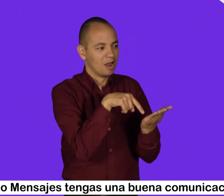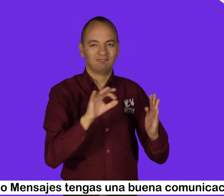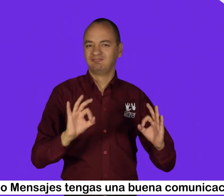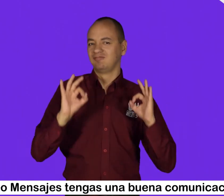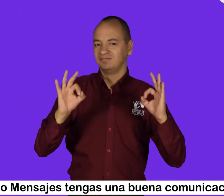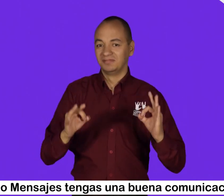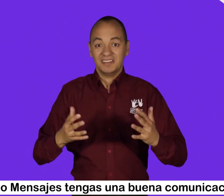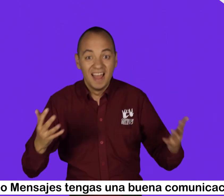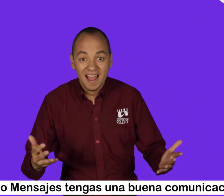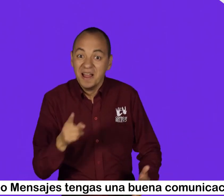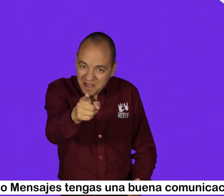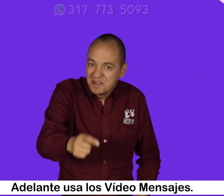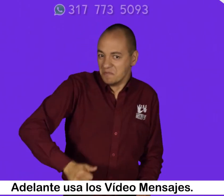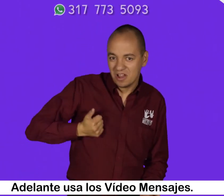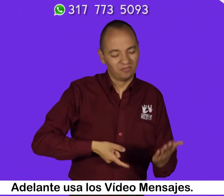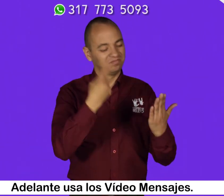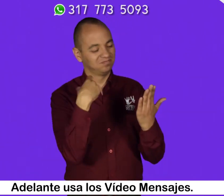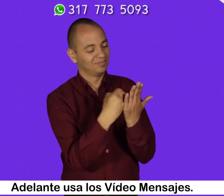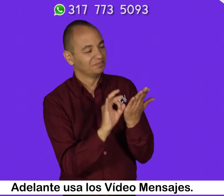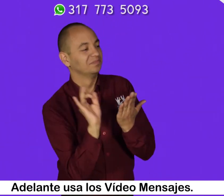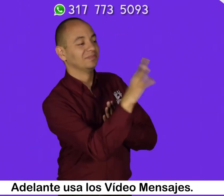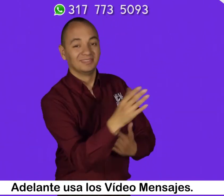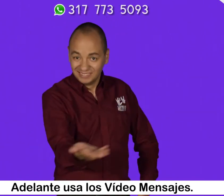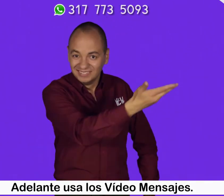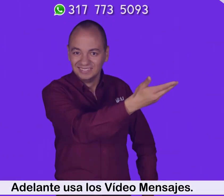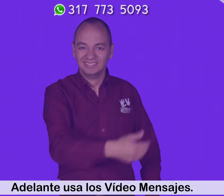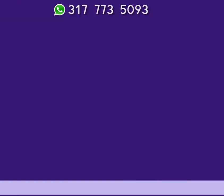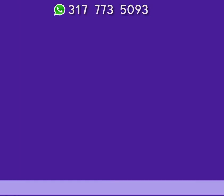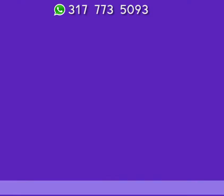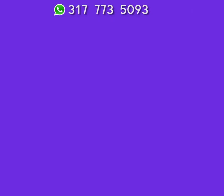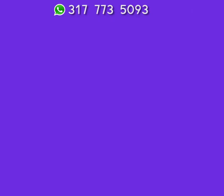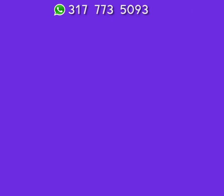una buena comunicación. Adelante, usa los videomensajes.